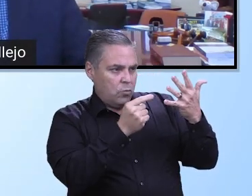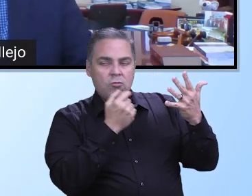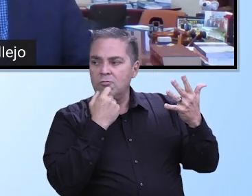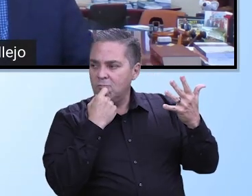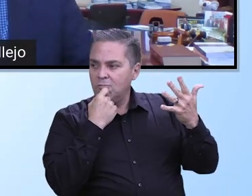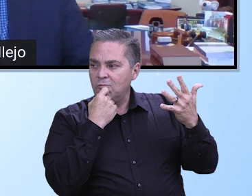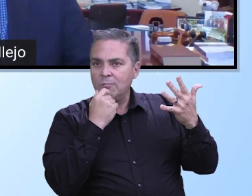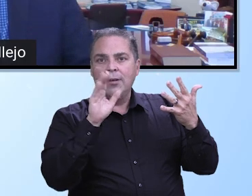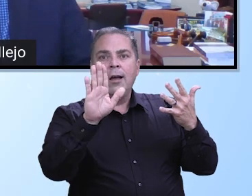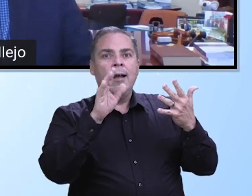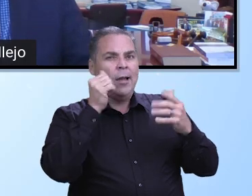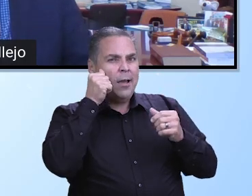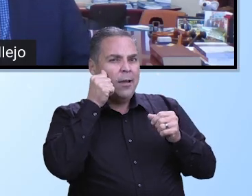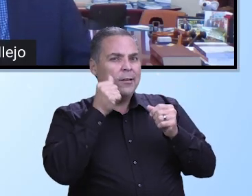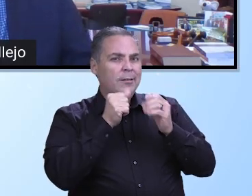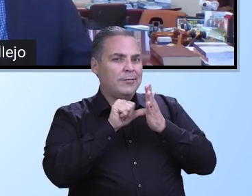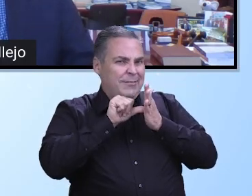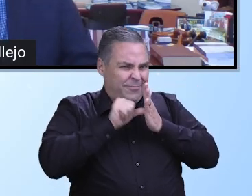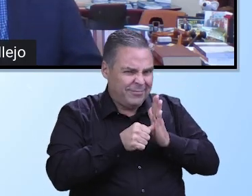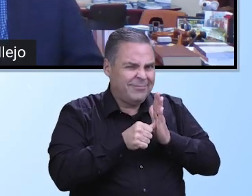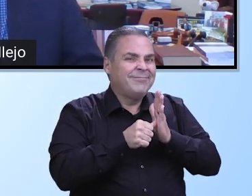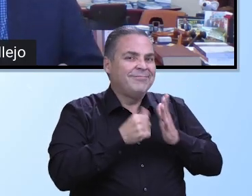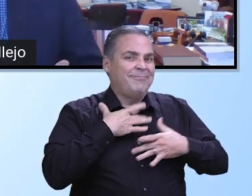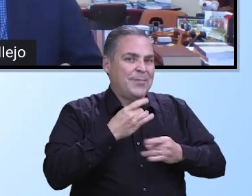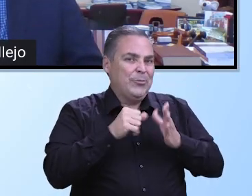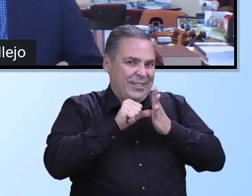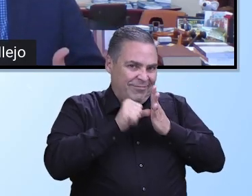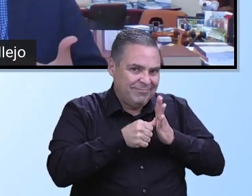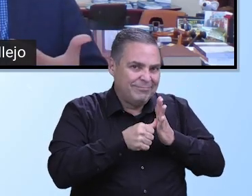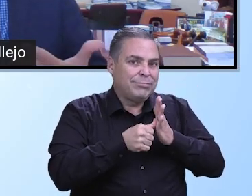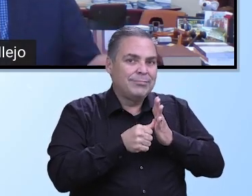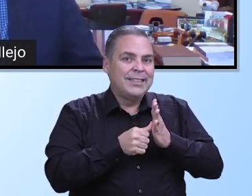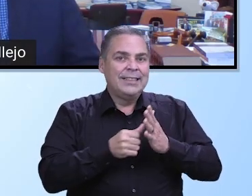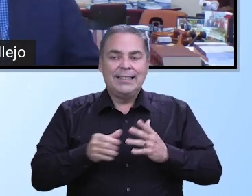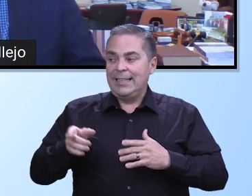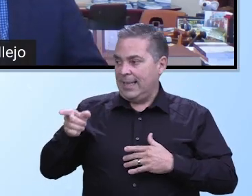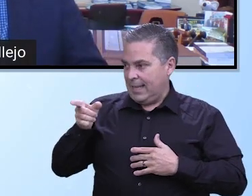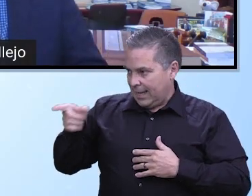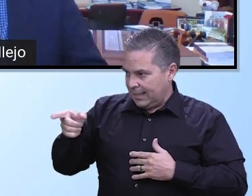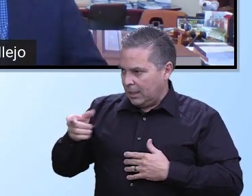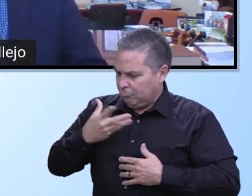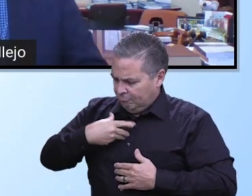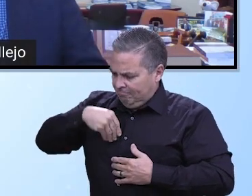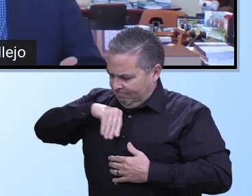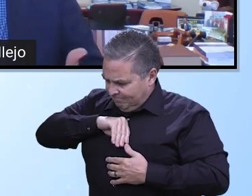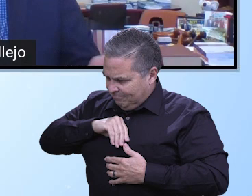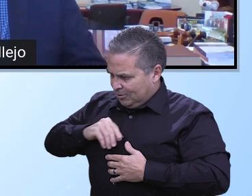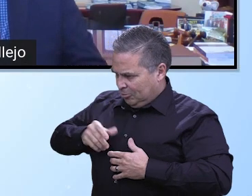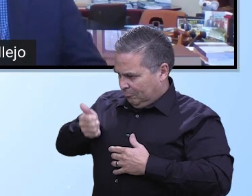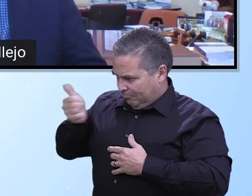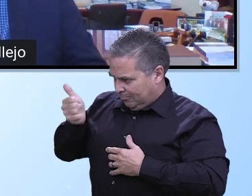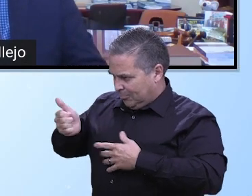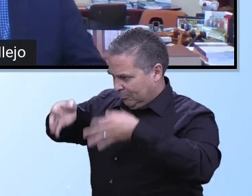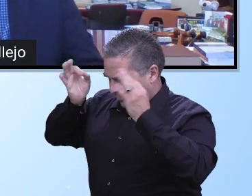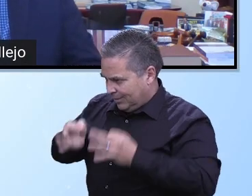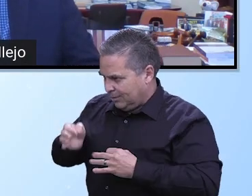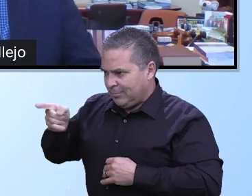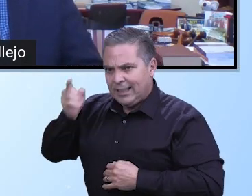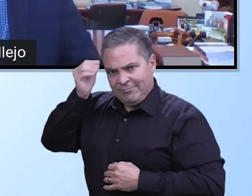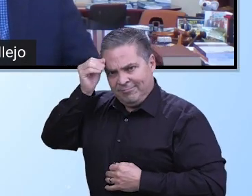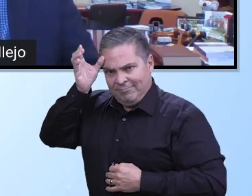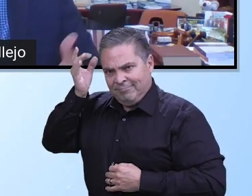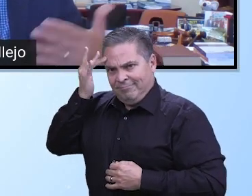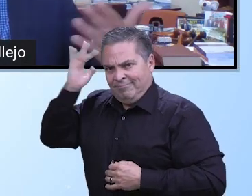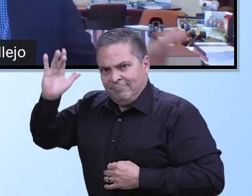recordar, es el principio de la autonomía de esa persona, ¿verdad? De que se presume que ese adulto mayor, esa persona tiene una capacidad y que puede tomar